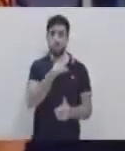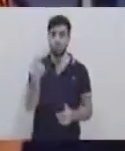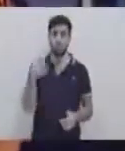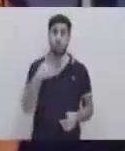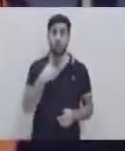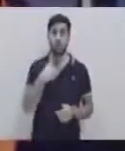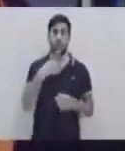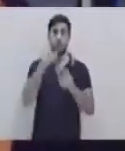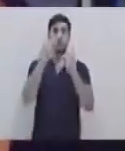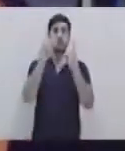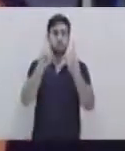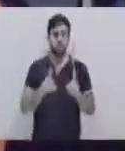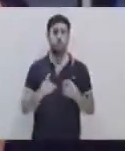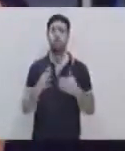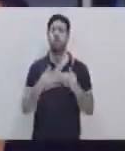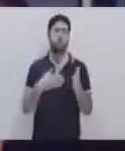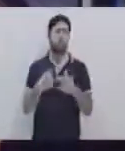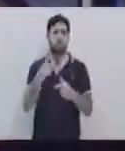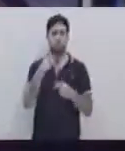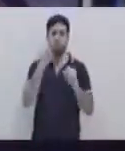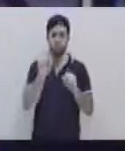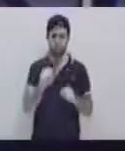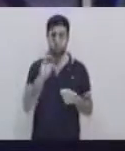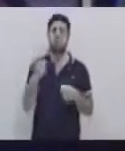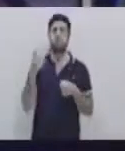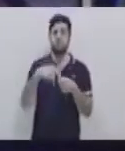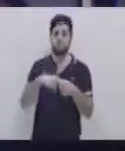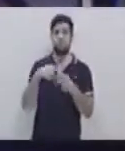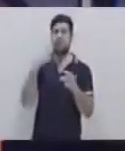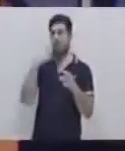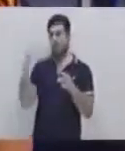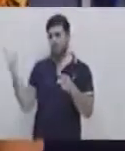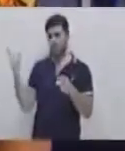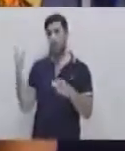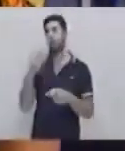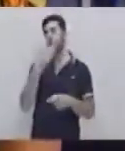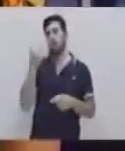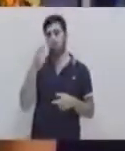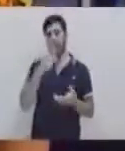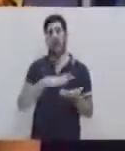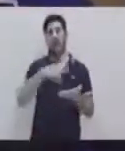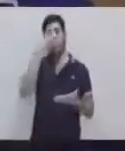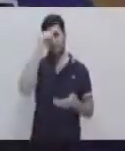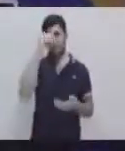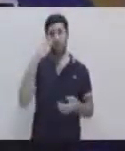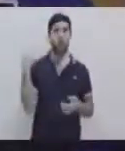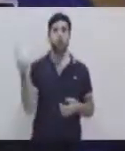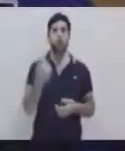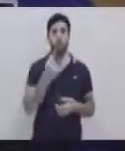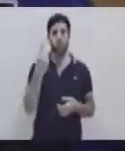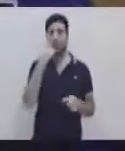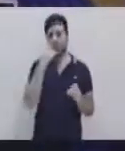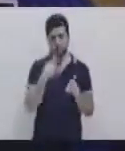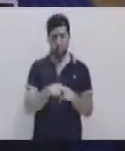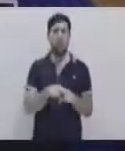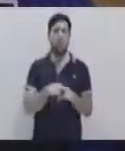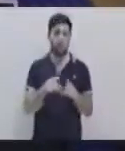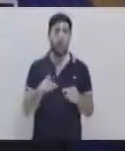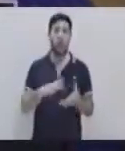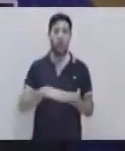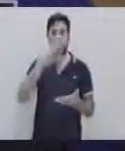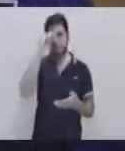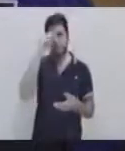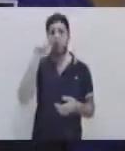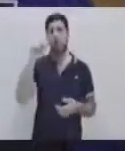hubiera una persona con alguna discapacidad, apoyémosle a realizar las siguientes actividades. Soy Antonieta Pazán y